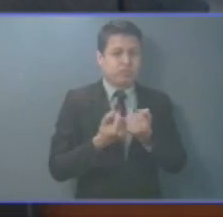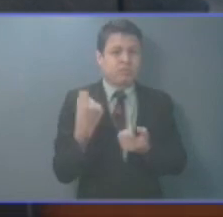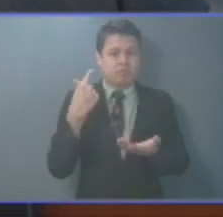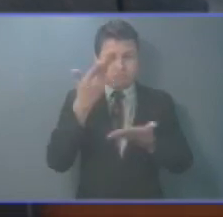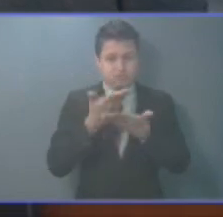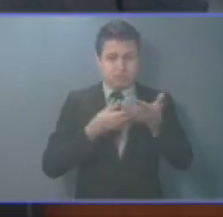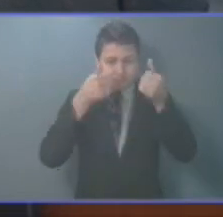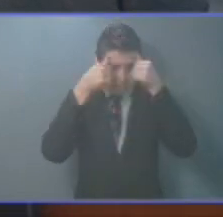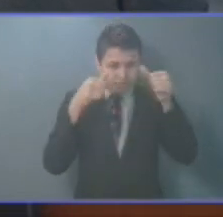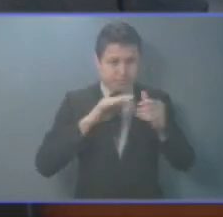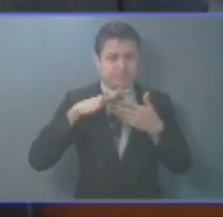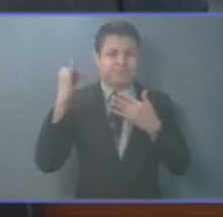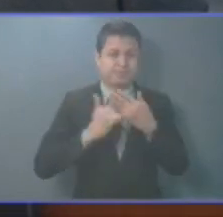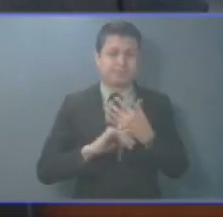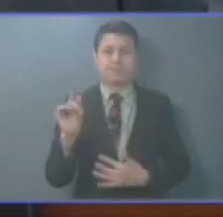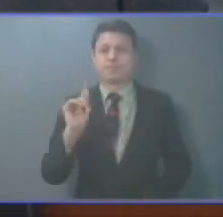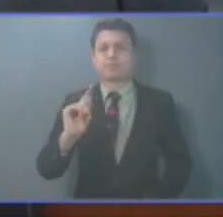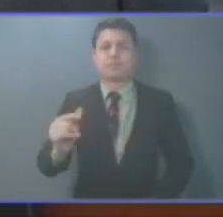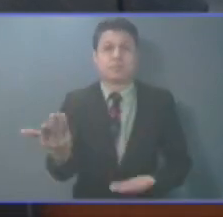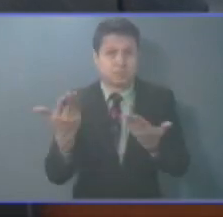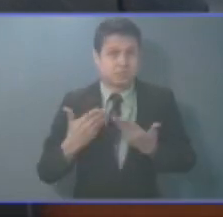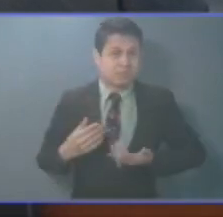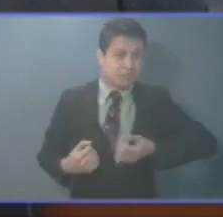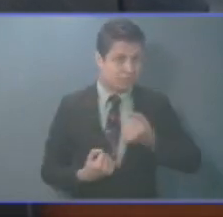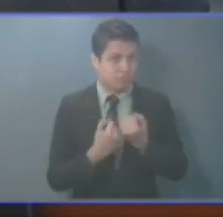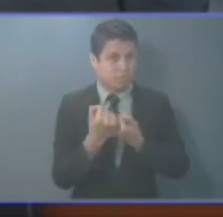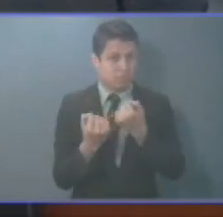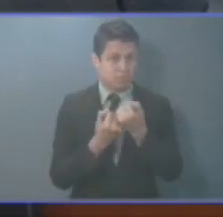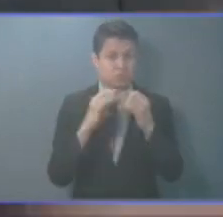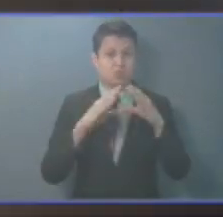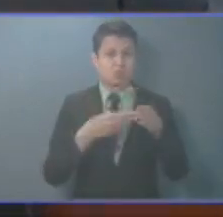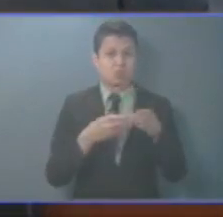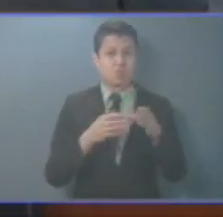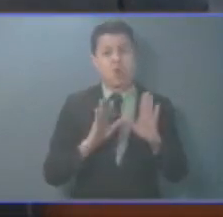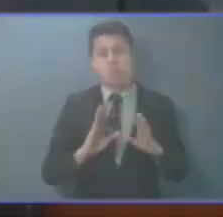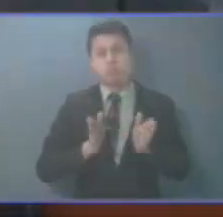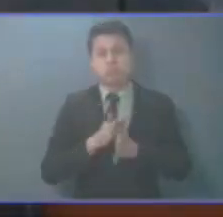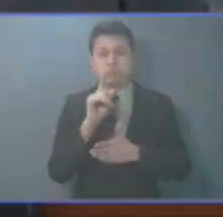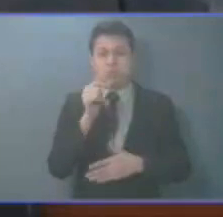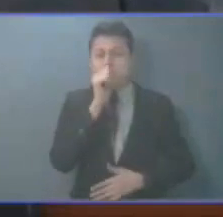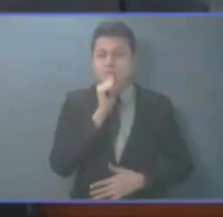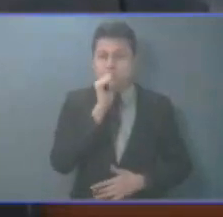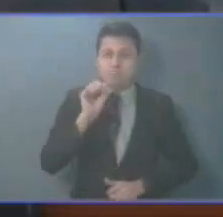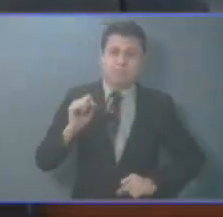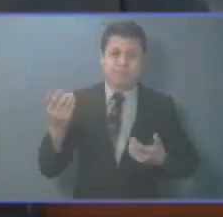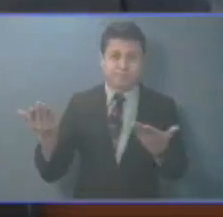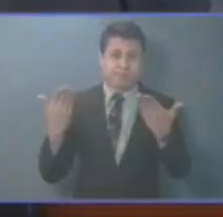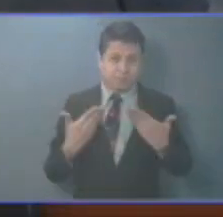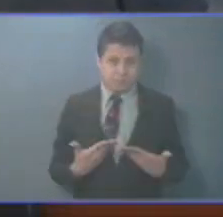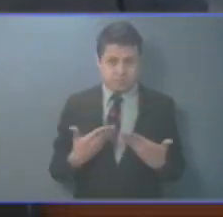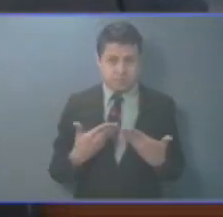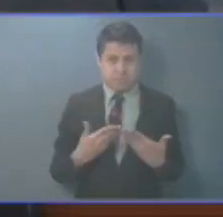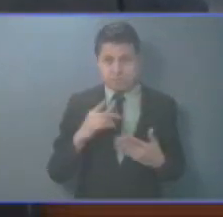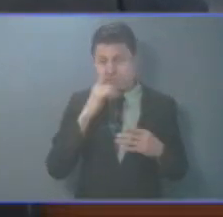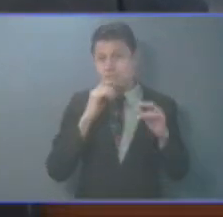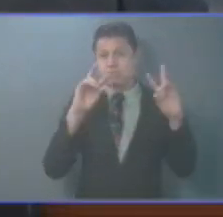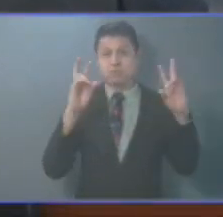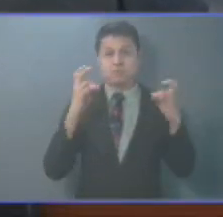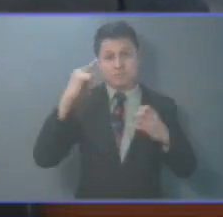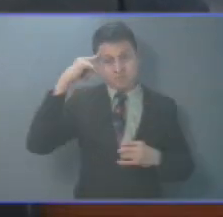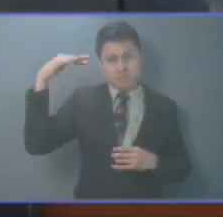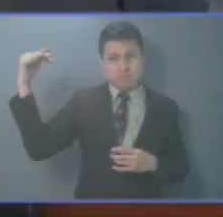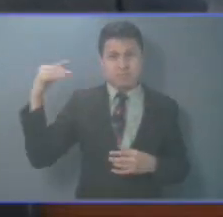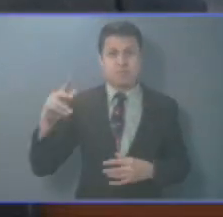proyectos que permitan la cooperación del sector privado que canalicen la responsabilidad social empresarial en el marco de la